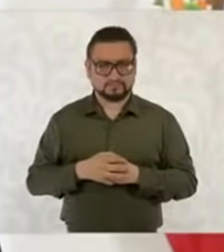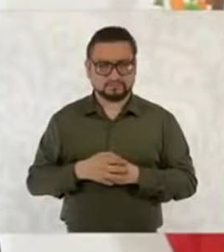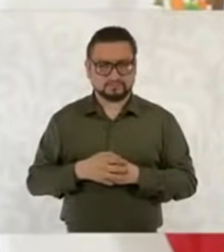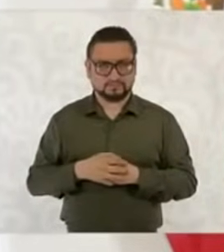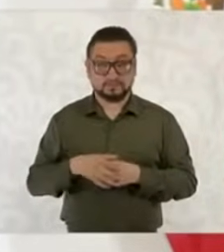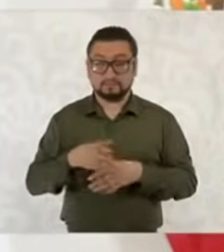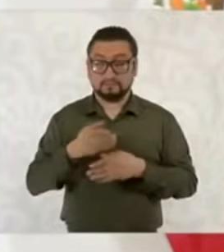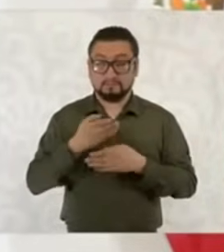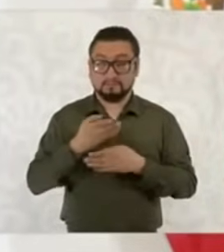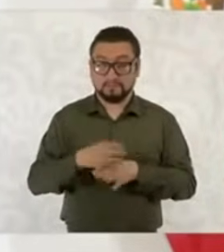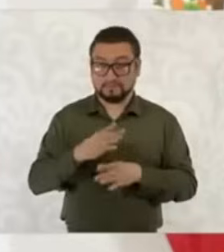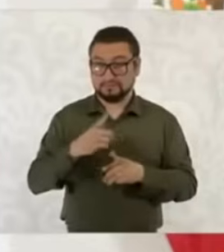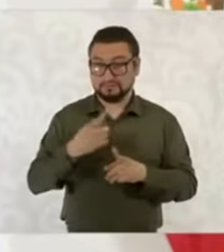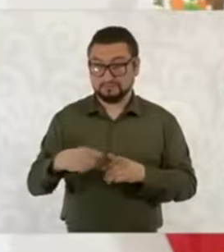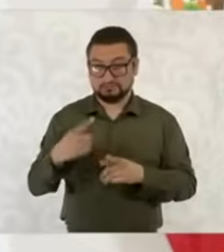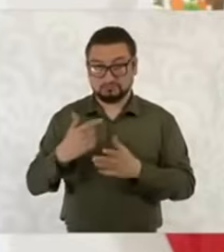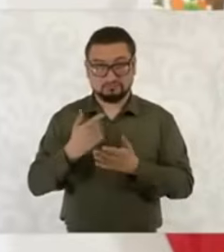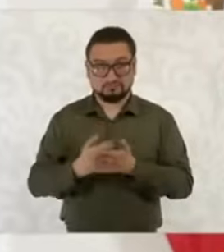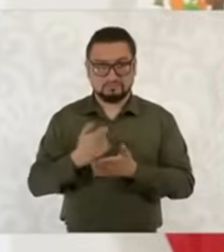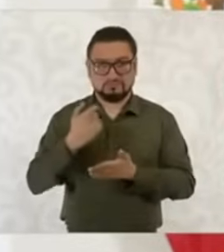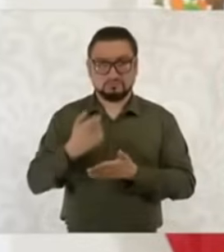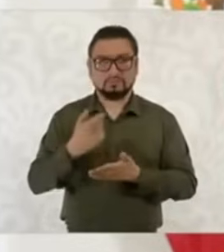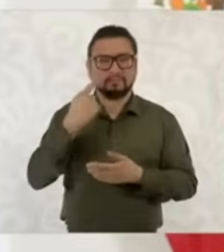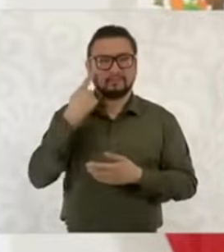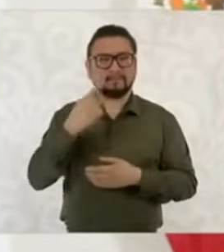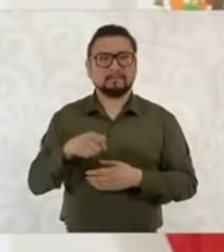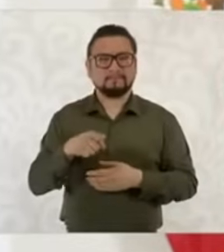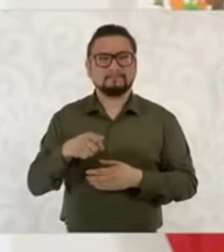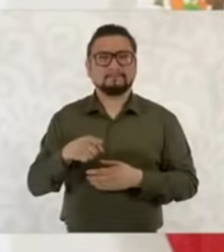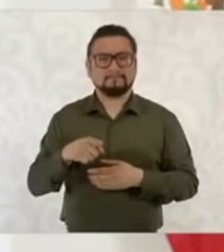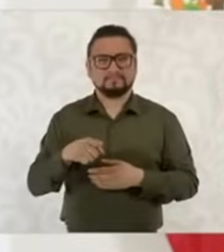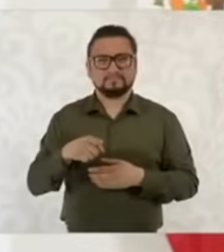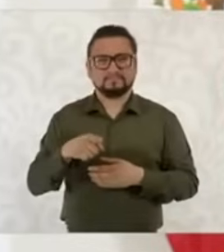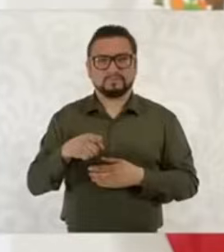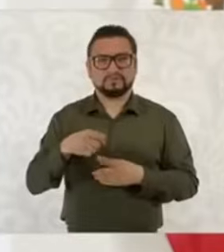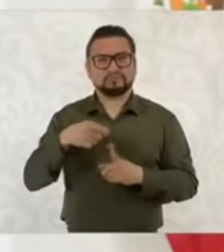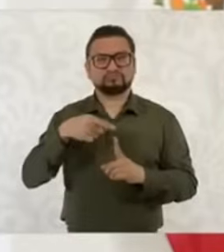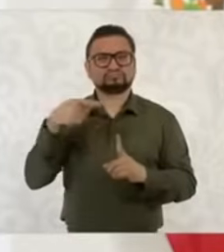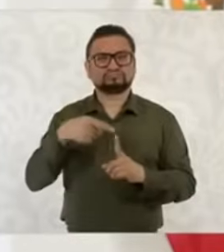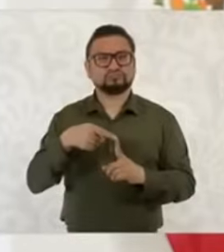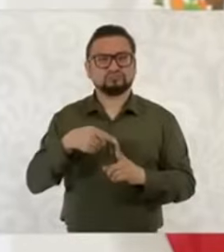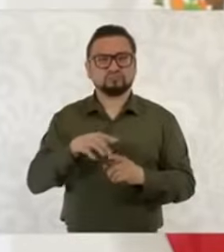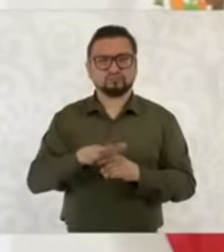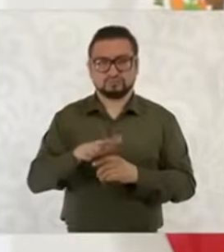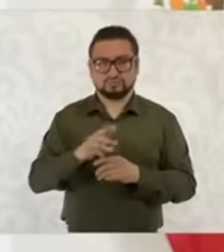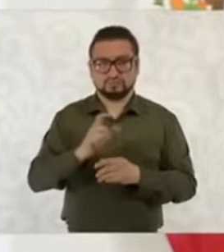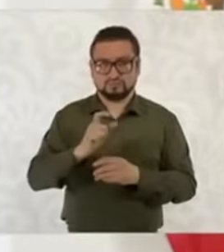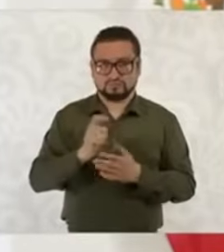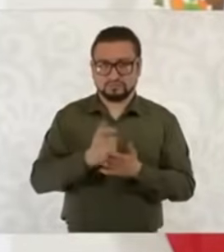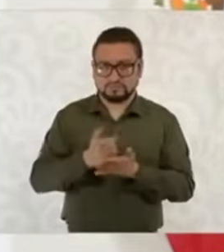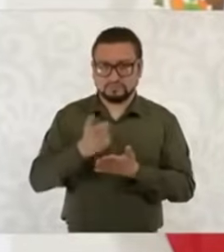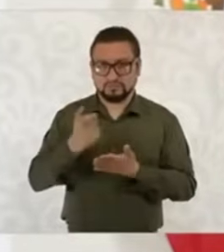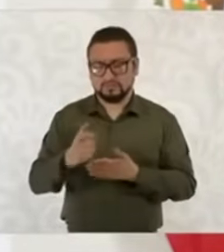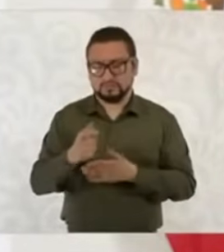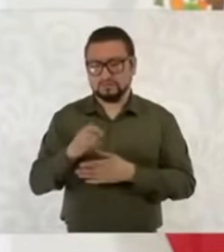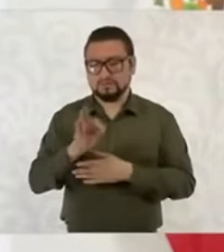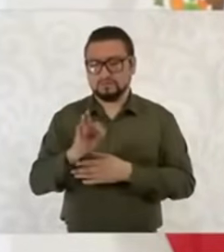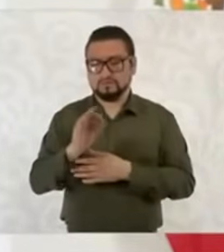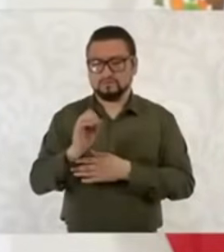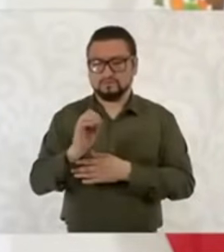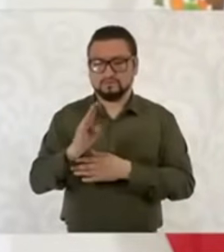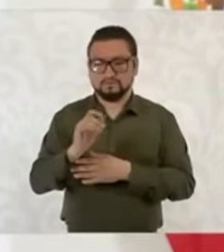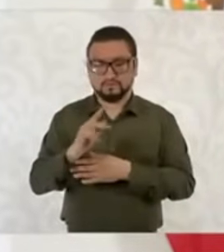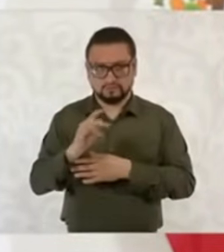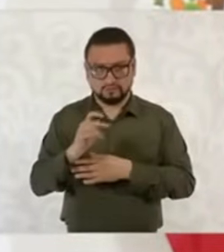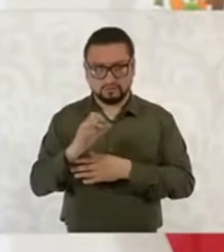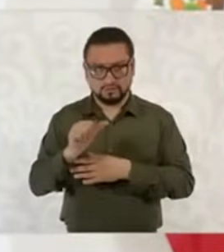banca múltiple destina al pago de los pasivos del FOBAPROA, como lo